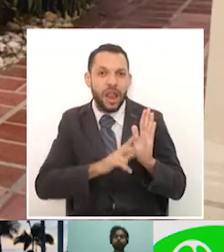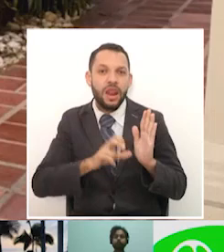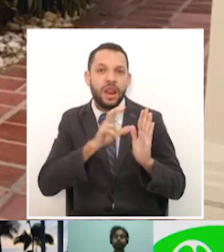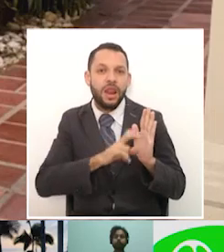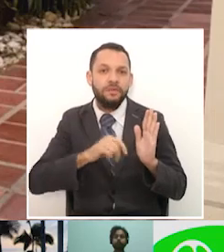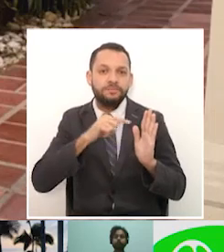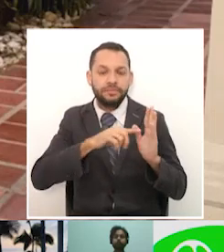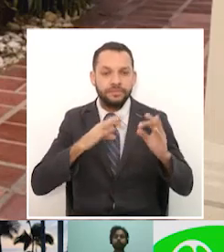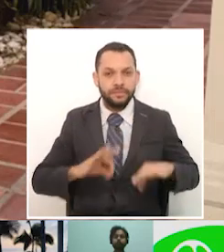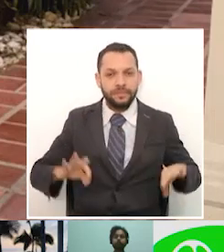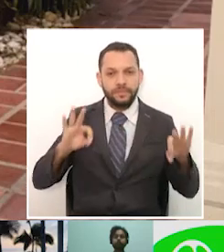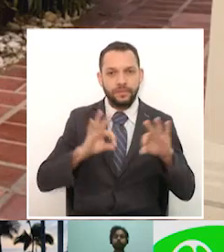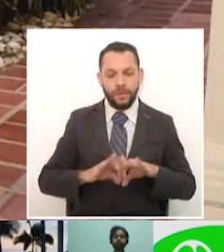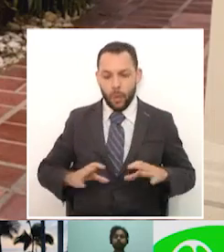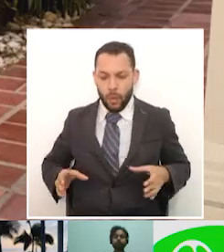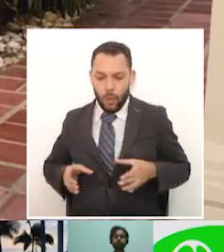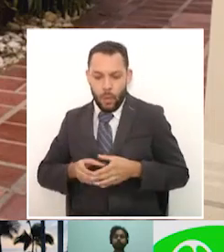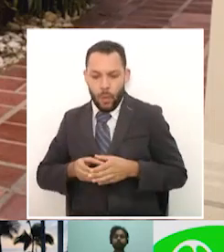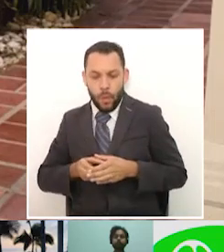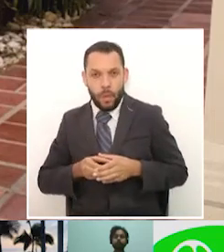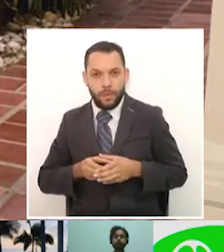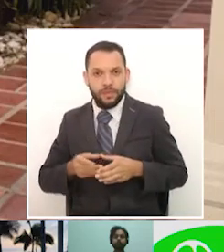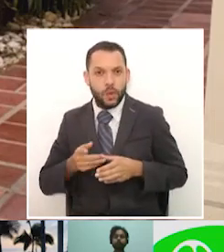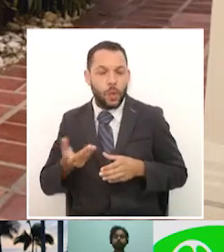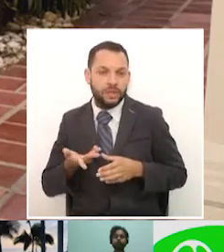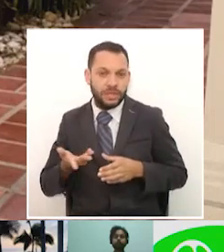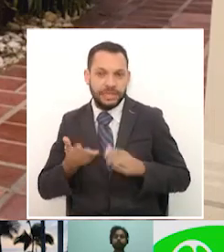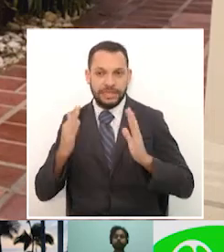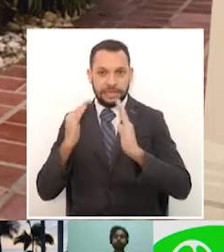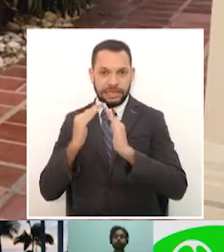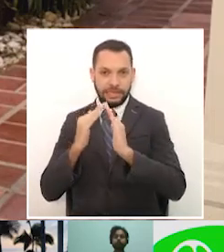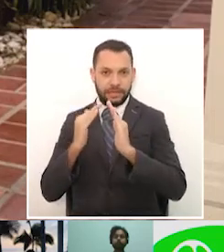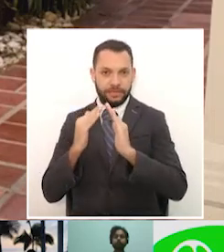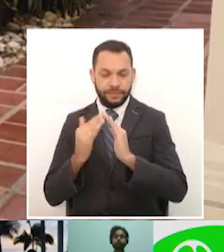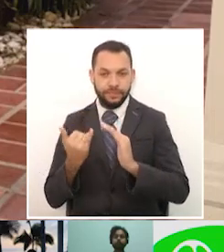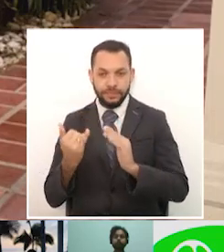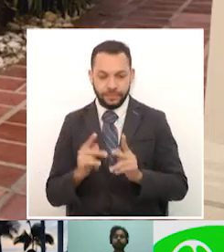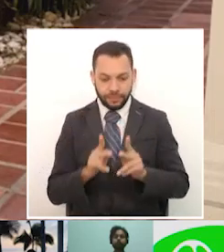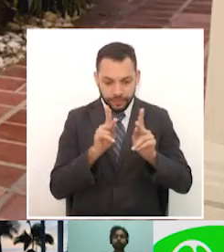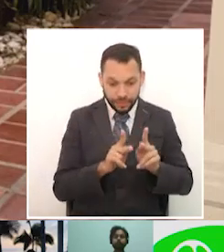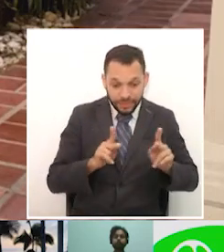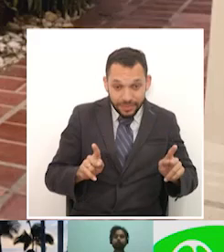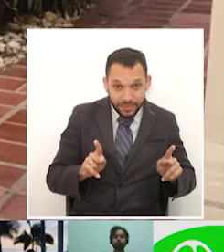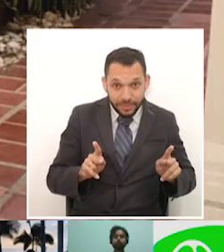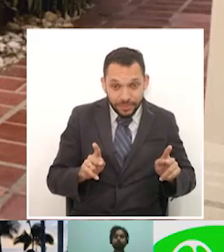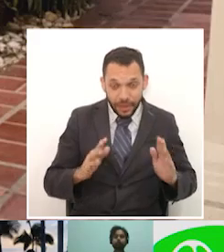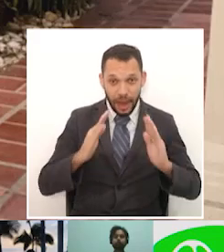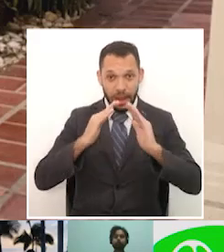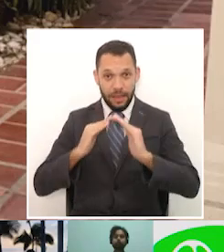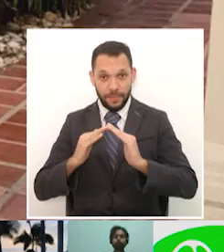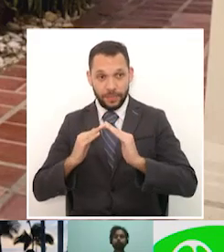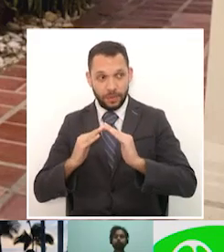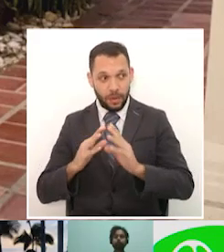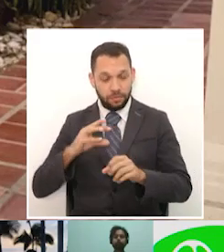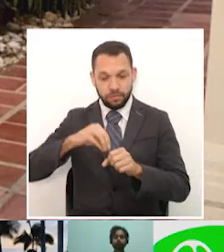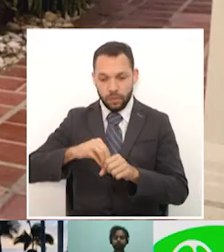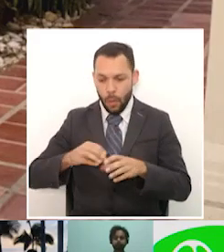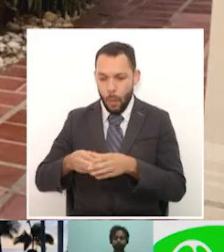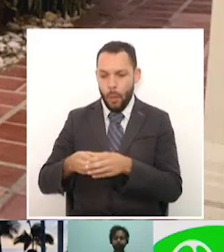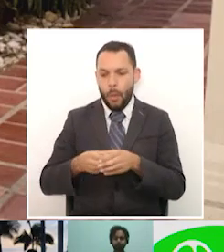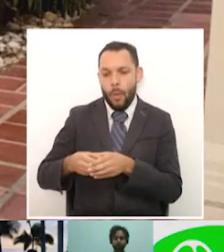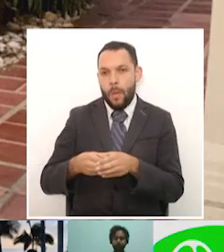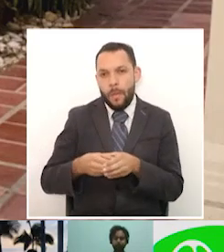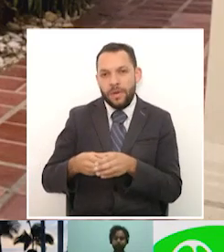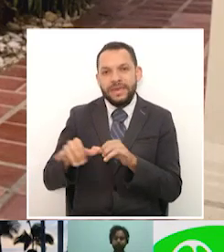ashram. Un ashram es una casa donde las personas que estábamos haciendo el curso vivíamos en comunidad